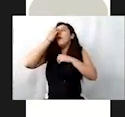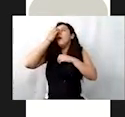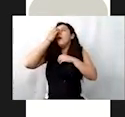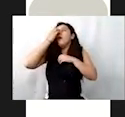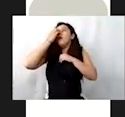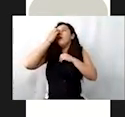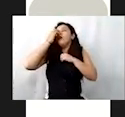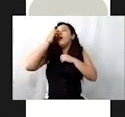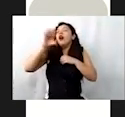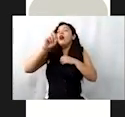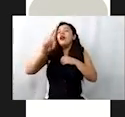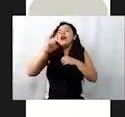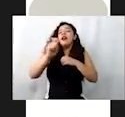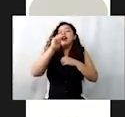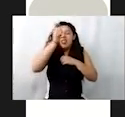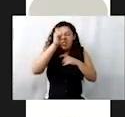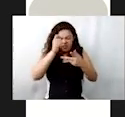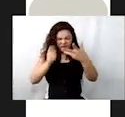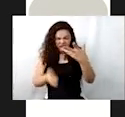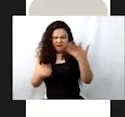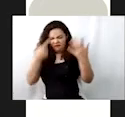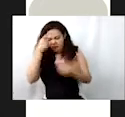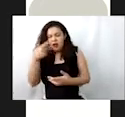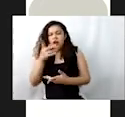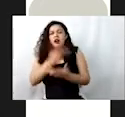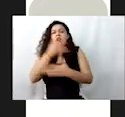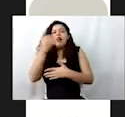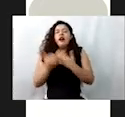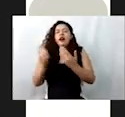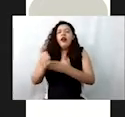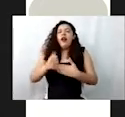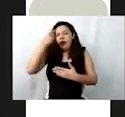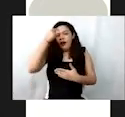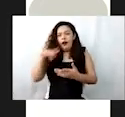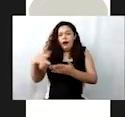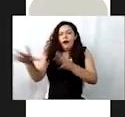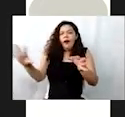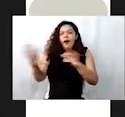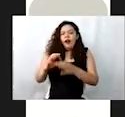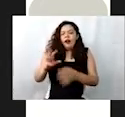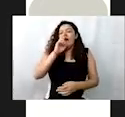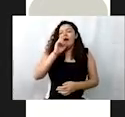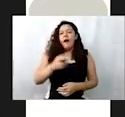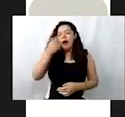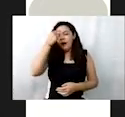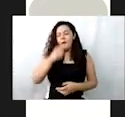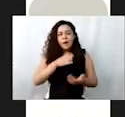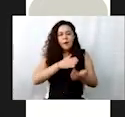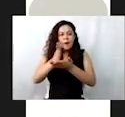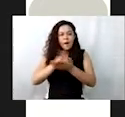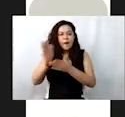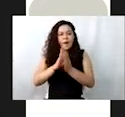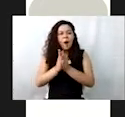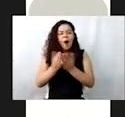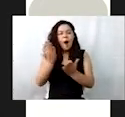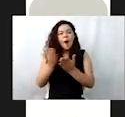estos ODS para que les ayude a sus proyectos a alinearlo para que tengan resultados. ¿Cómo pueden acceder a esa carpeta?